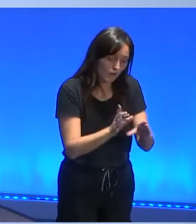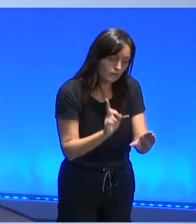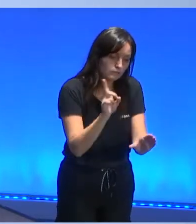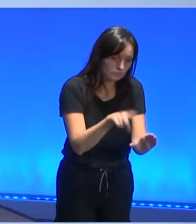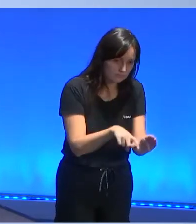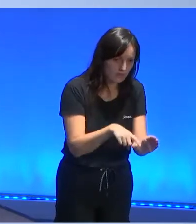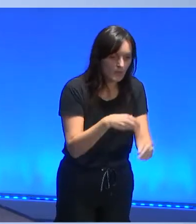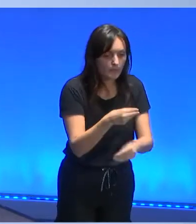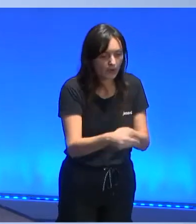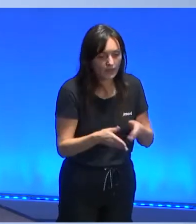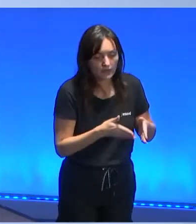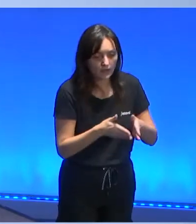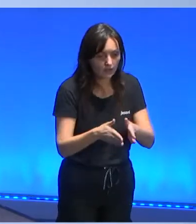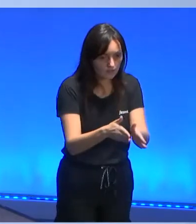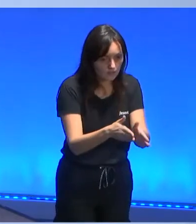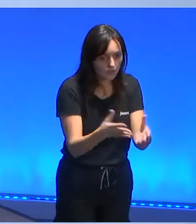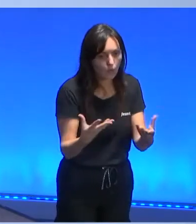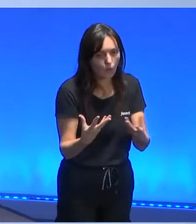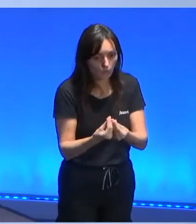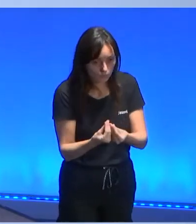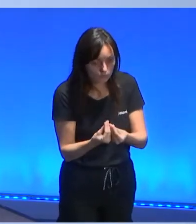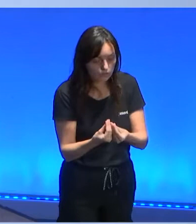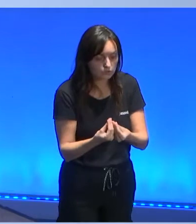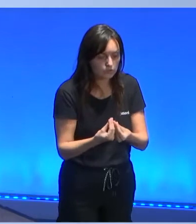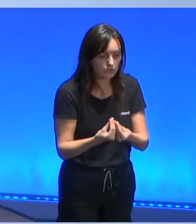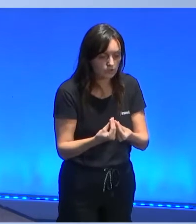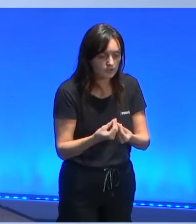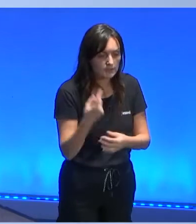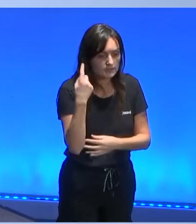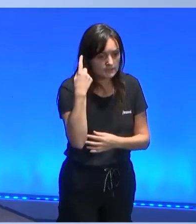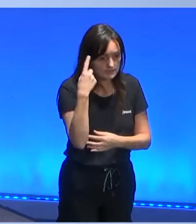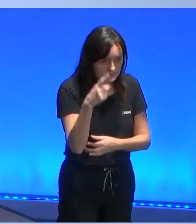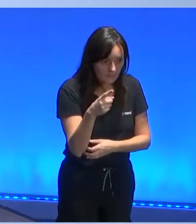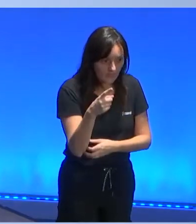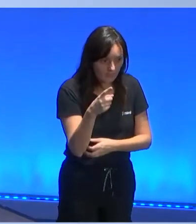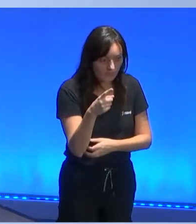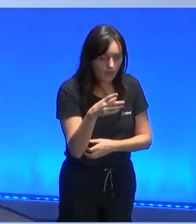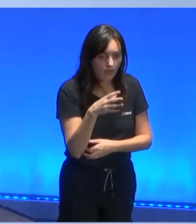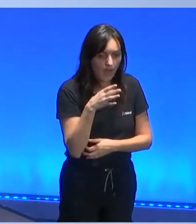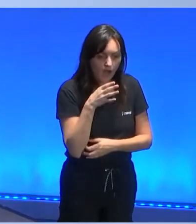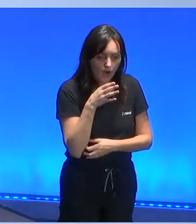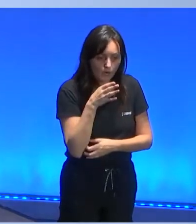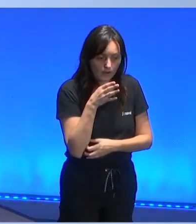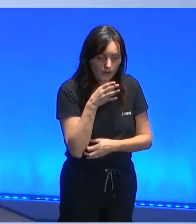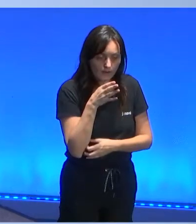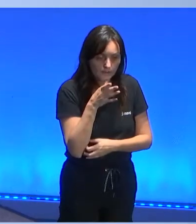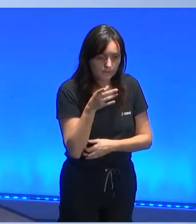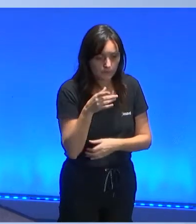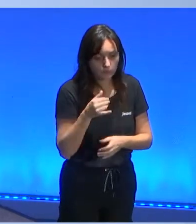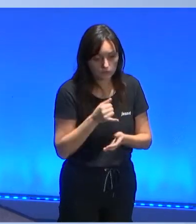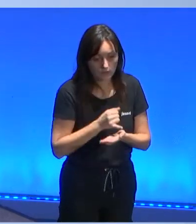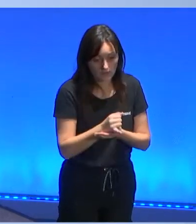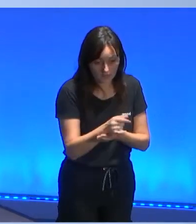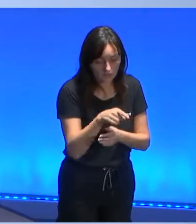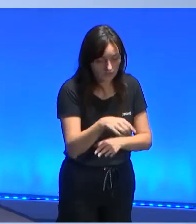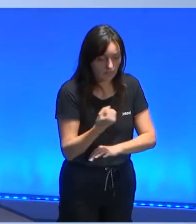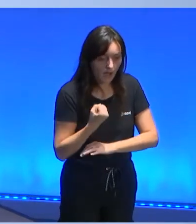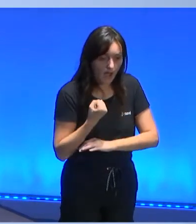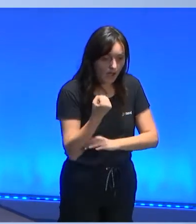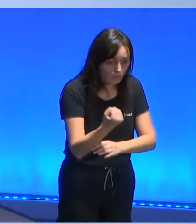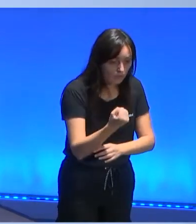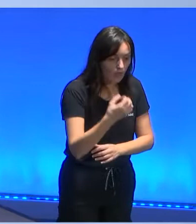estos caminos junto a nosotros y nosotros junto a vosotros, sabéis que estamos en esa línea, apoyando a